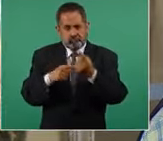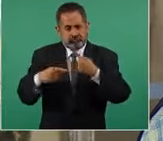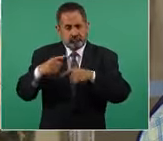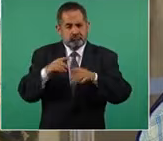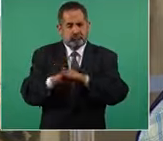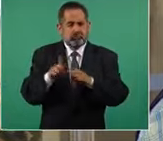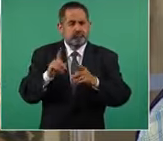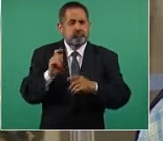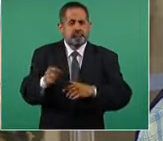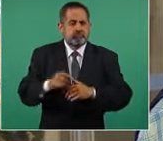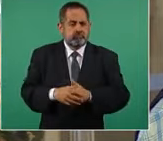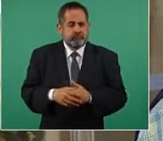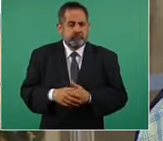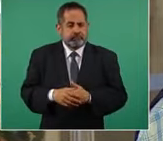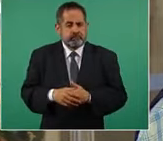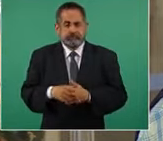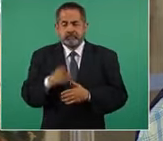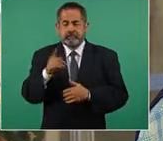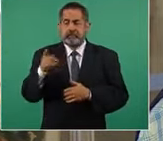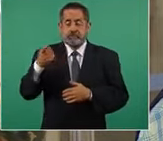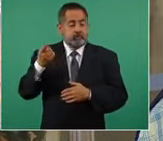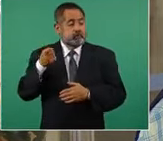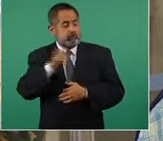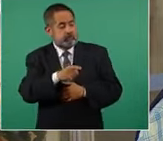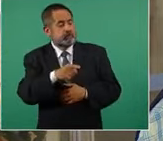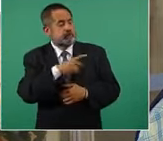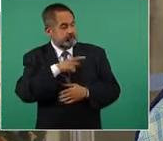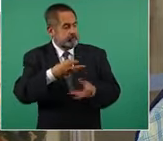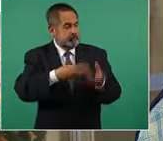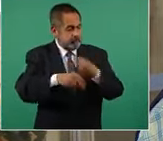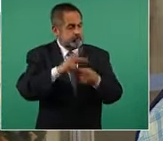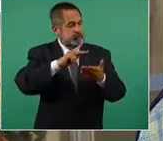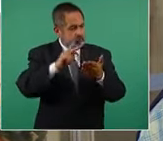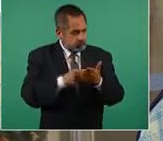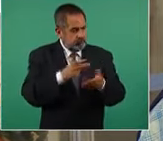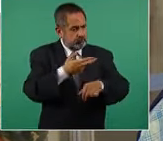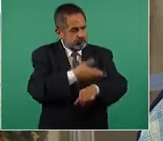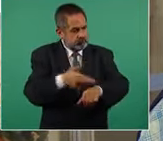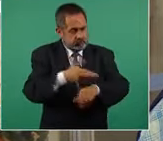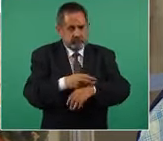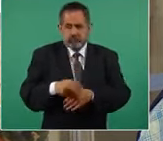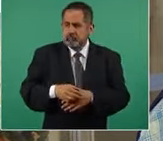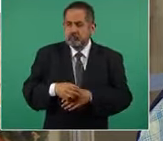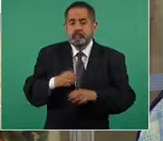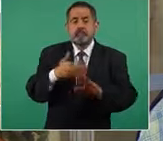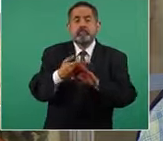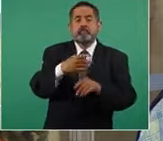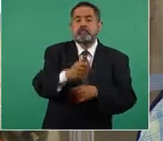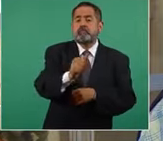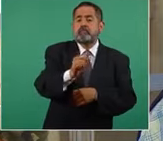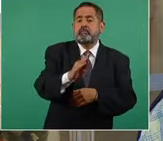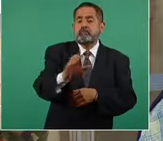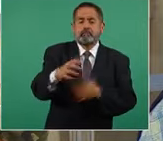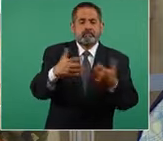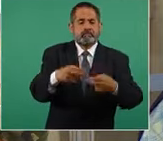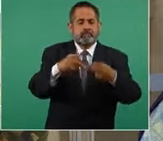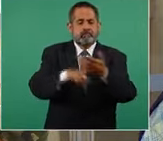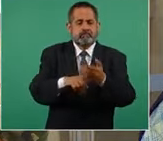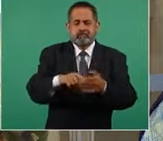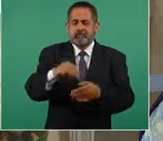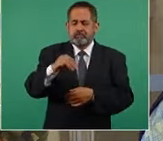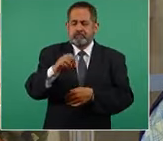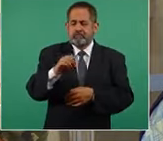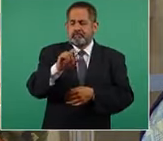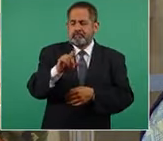instrucción de reponer el procedimiento en contra de la empresa AB InBev, que es Grupo Modelo